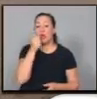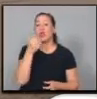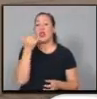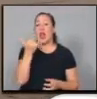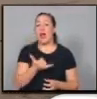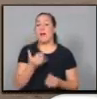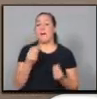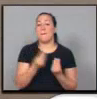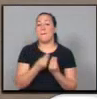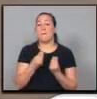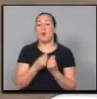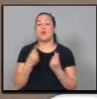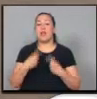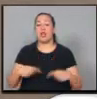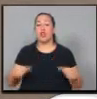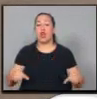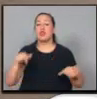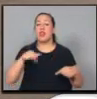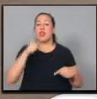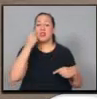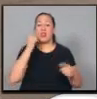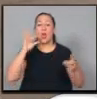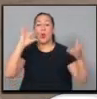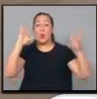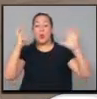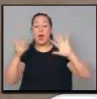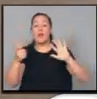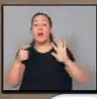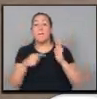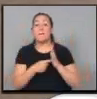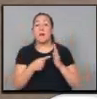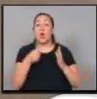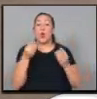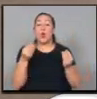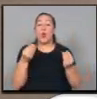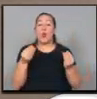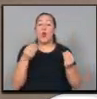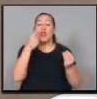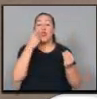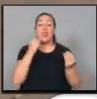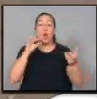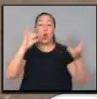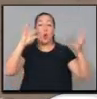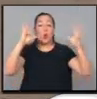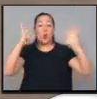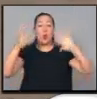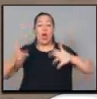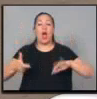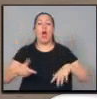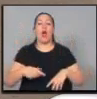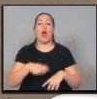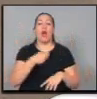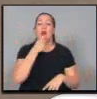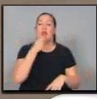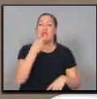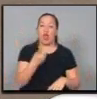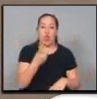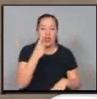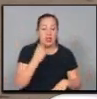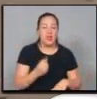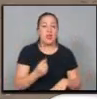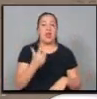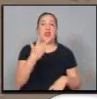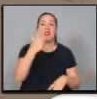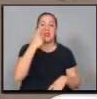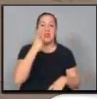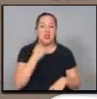opción para un día gris como el de hoy. Pero cuando esos días grises se van extendiendo y son dos días, tres días, pues esta semana